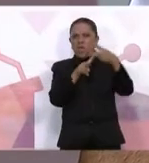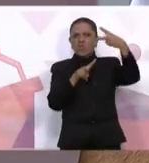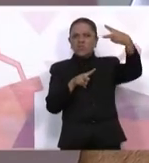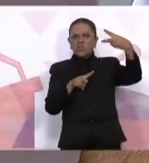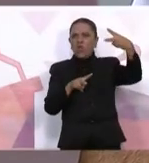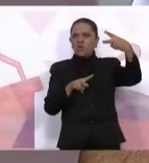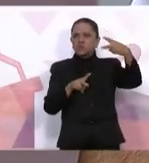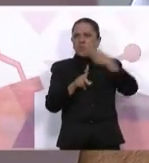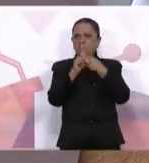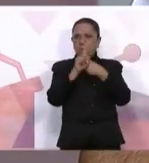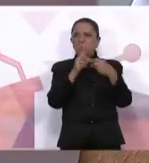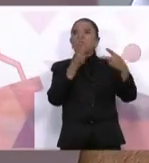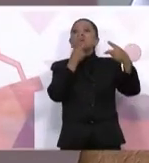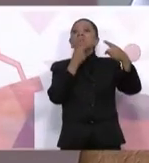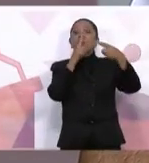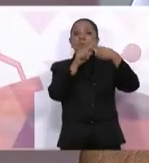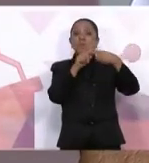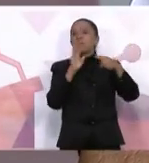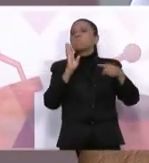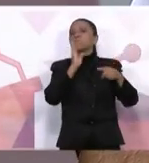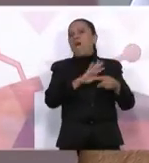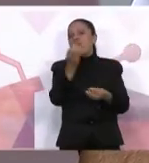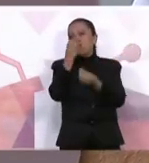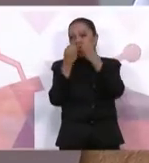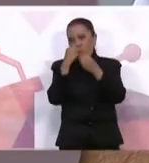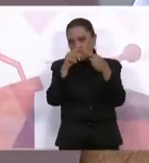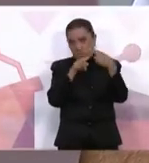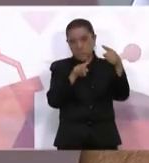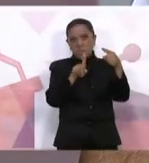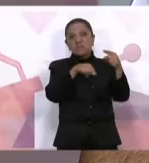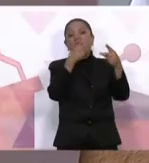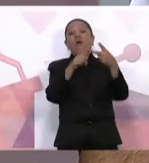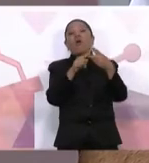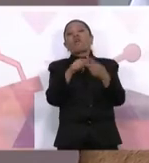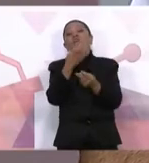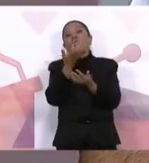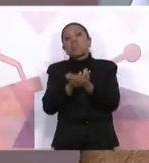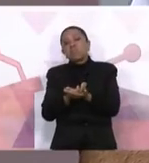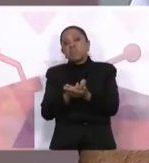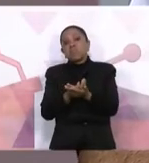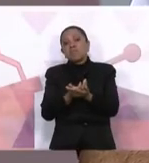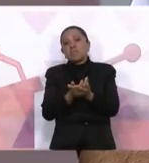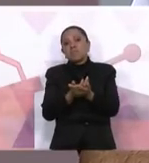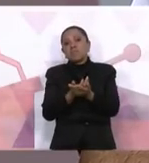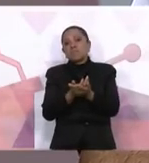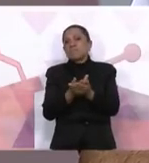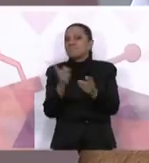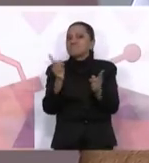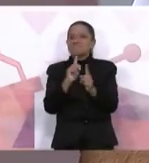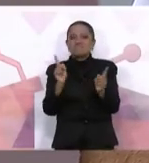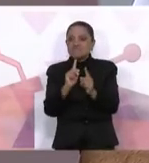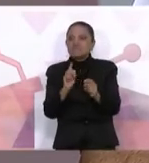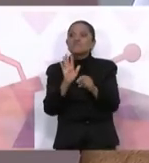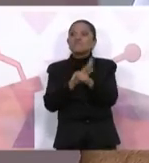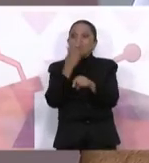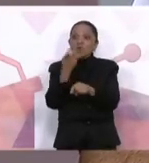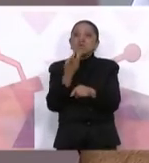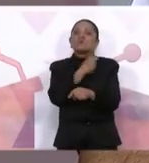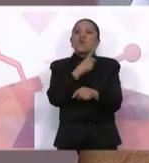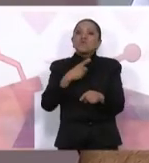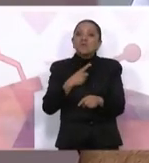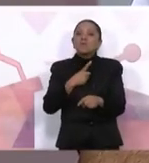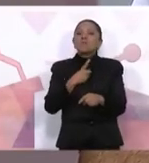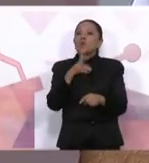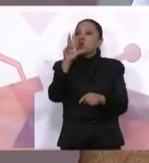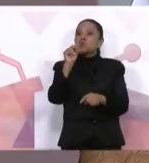que atacar la malnutrición y el sedentarismo por supuesto que vamos a invertir leno mil 800 millones